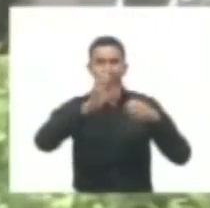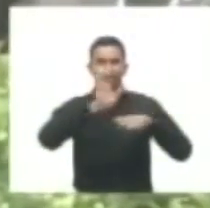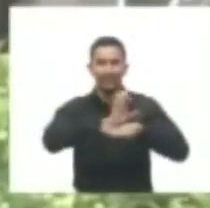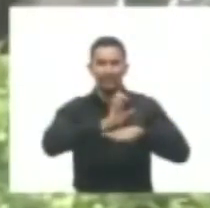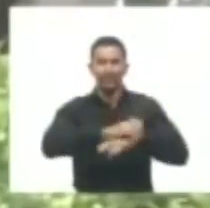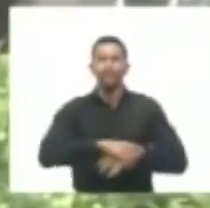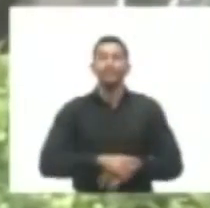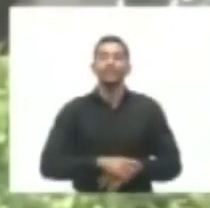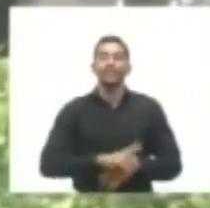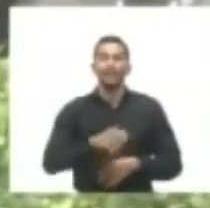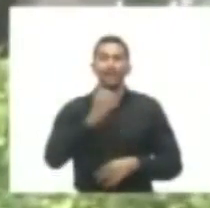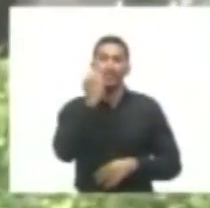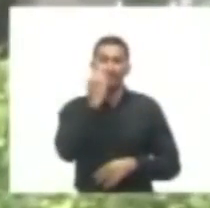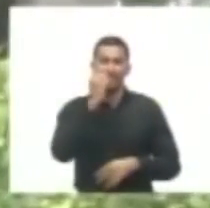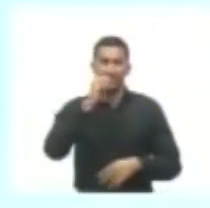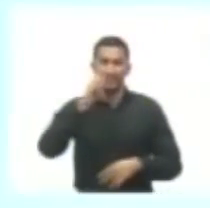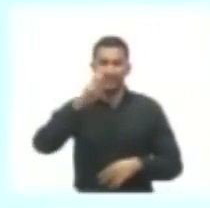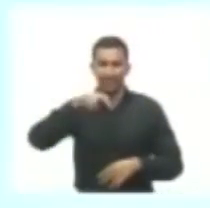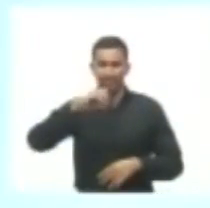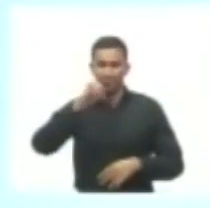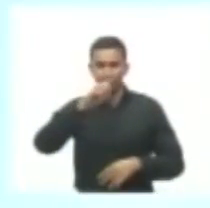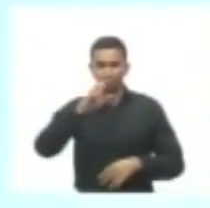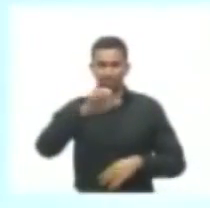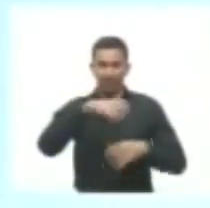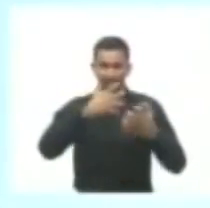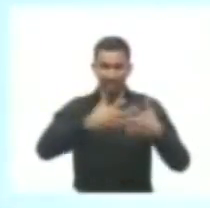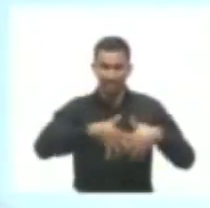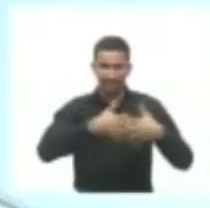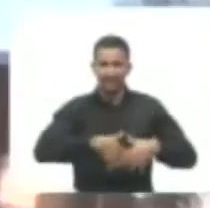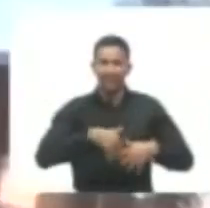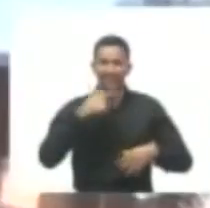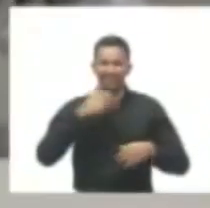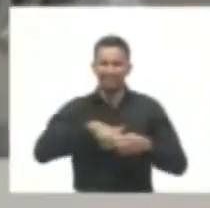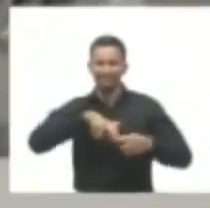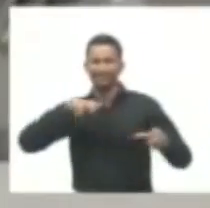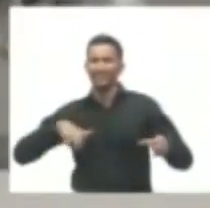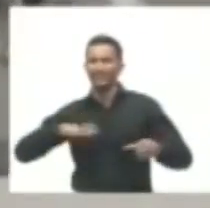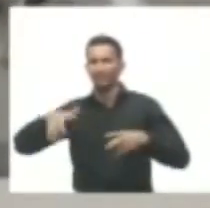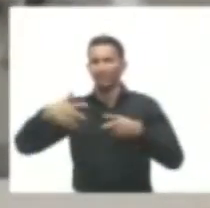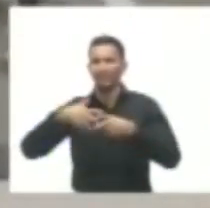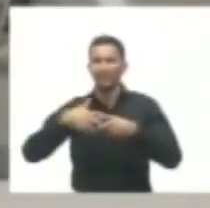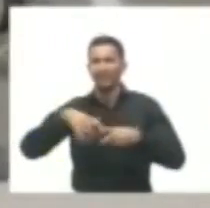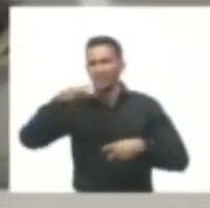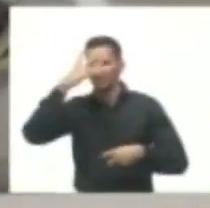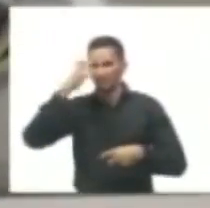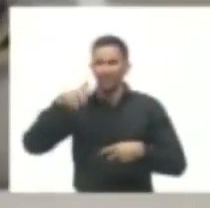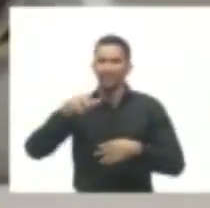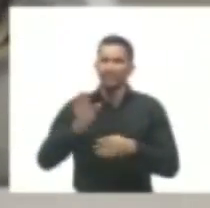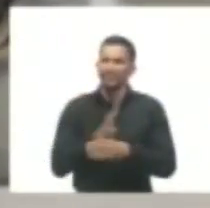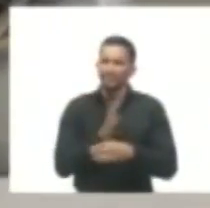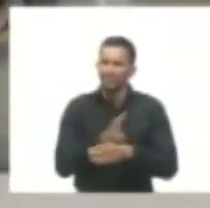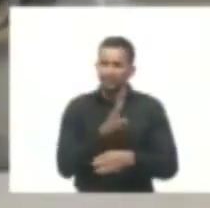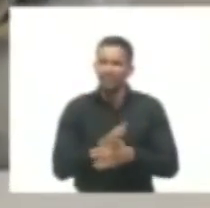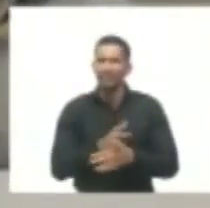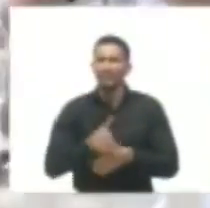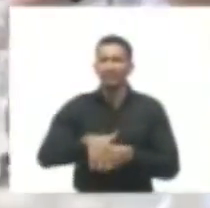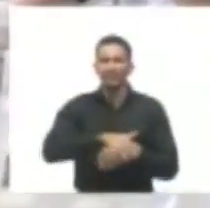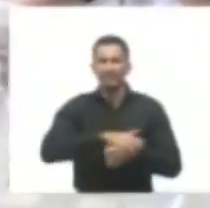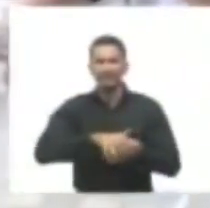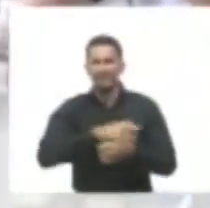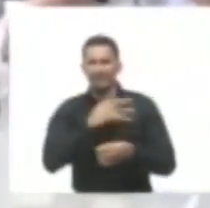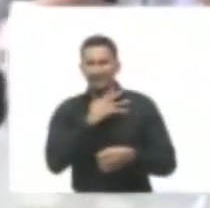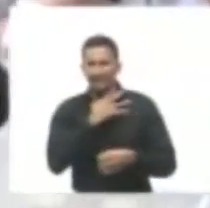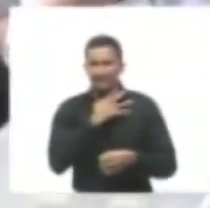natural Fenosa, en el que evalúa salir de Electricaribe debido a las problemáticas que ha presentado la empresa y toda la crisis a la cual ha hecho frente